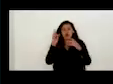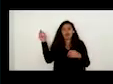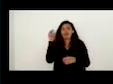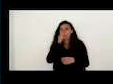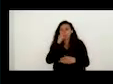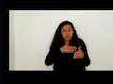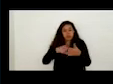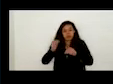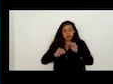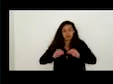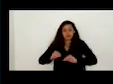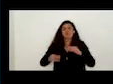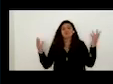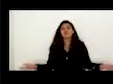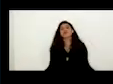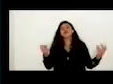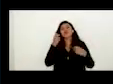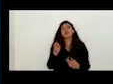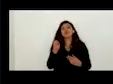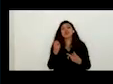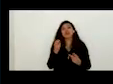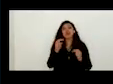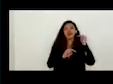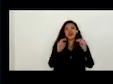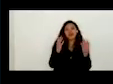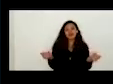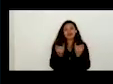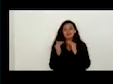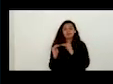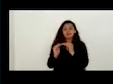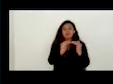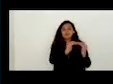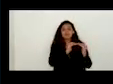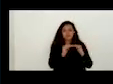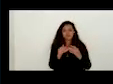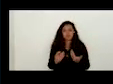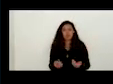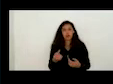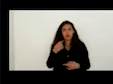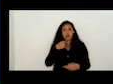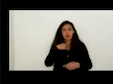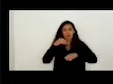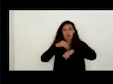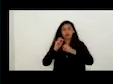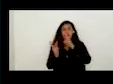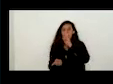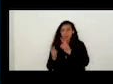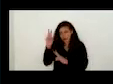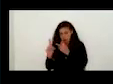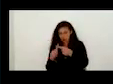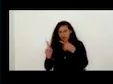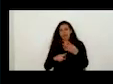preparar, puede guardar esta proporción. Mientras yo le ponga algo de verdura, un poco